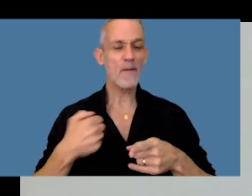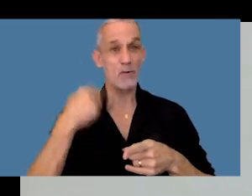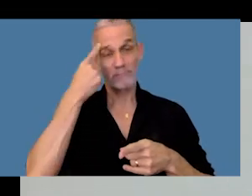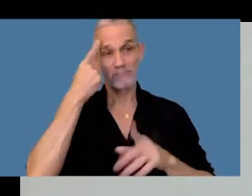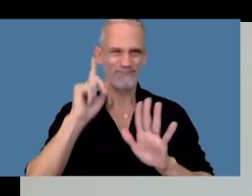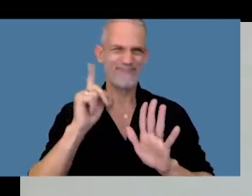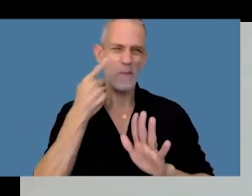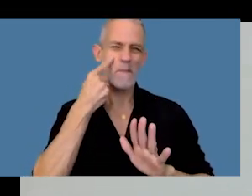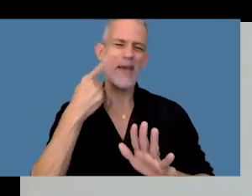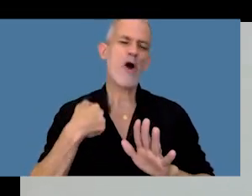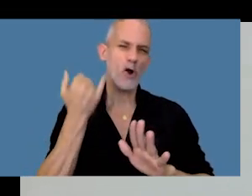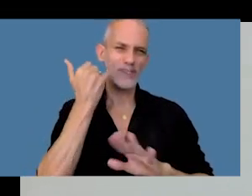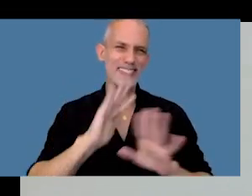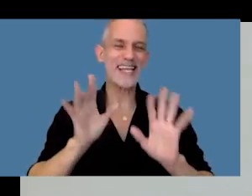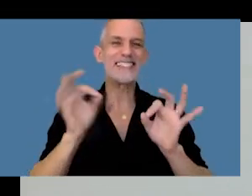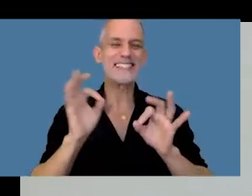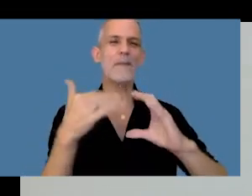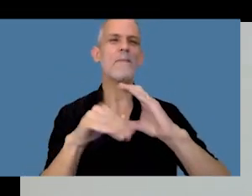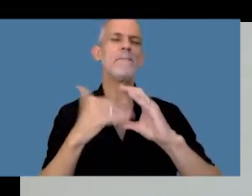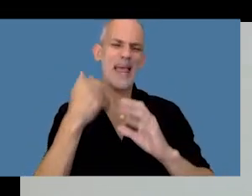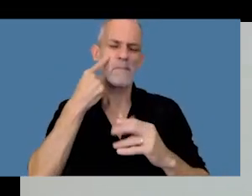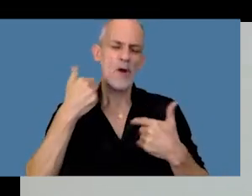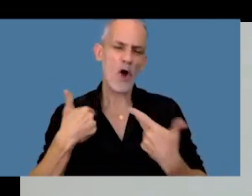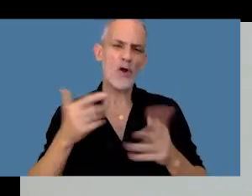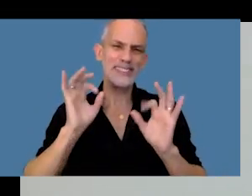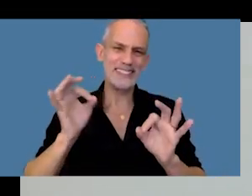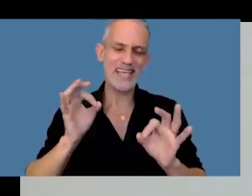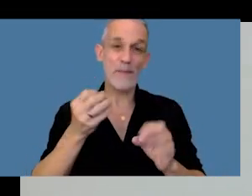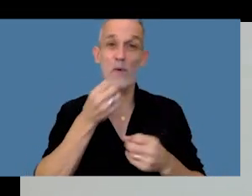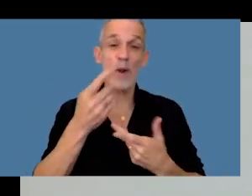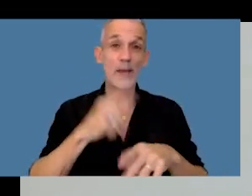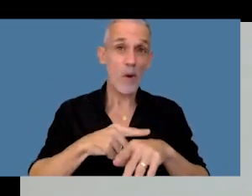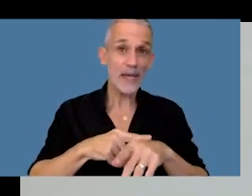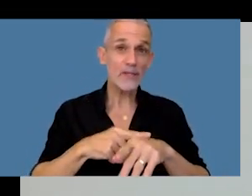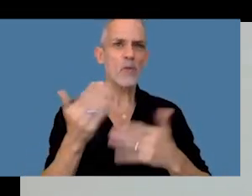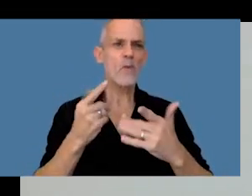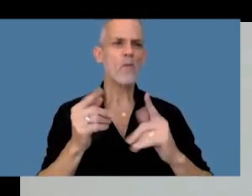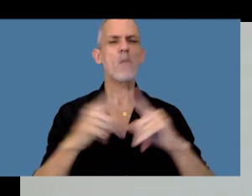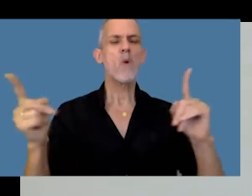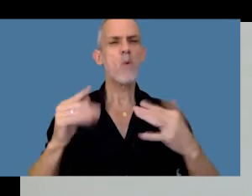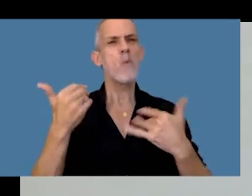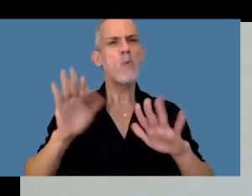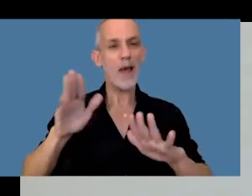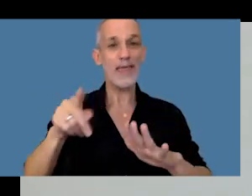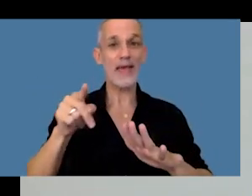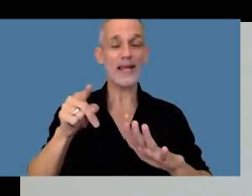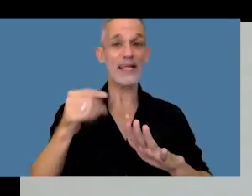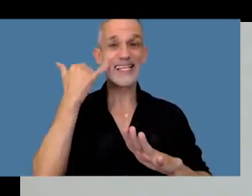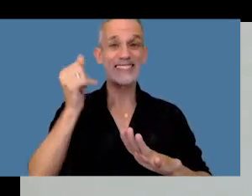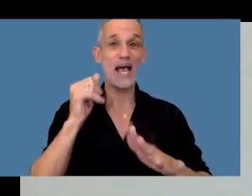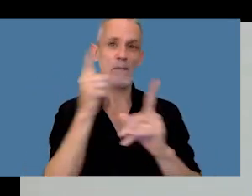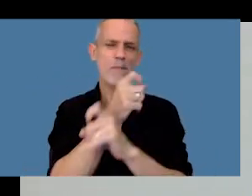me conocen saben mi correo electrónico, en cualquier momento, bueno, hay una línea permanente, no tengo ningún inconveniente